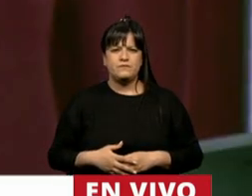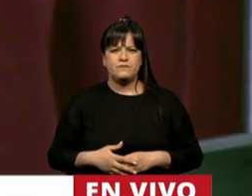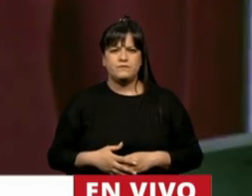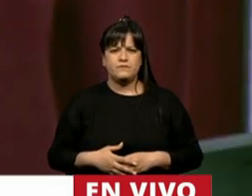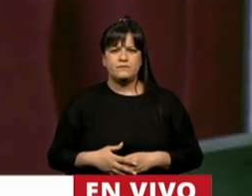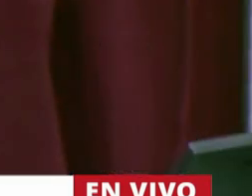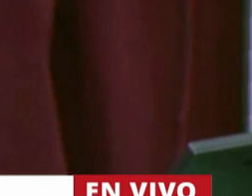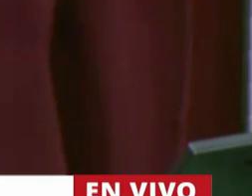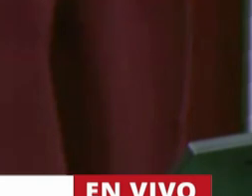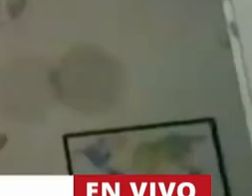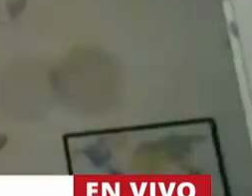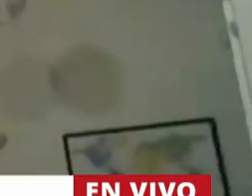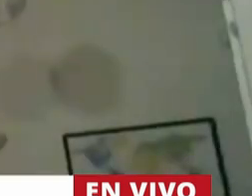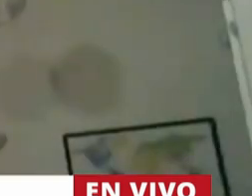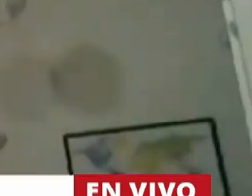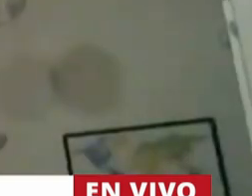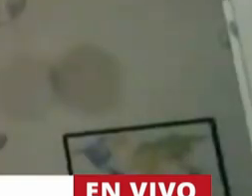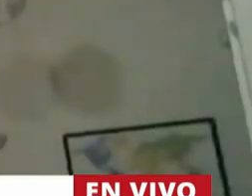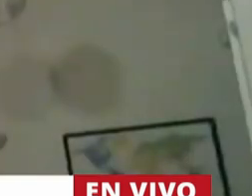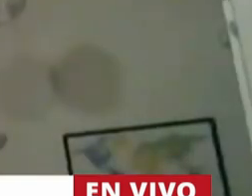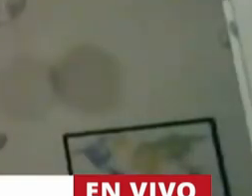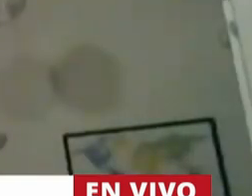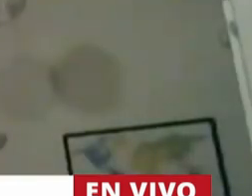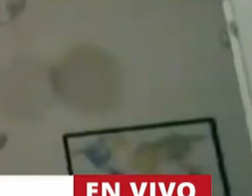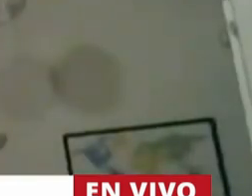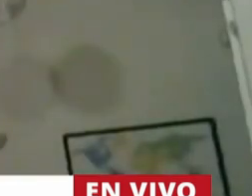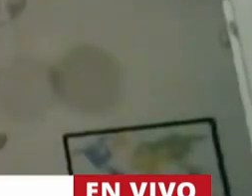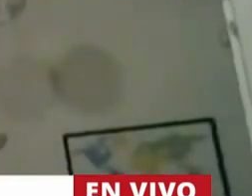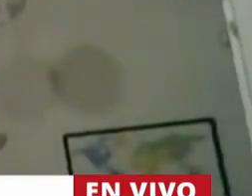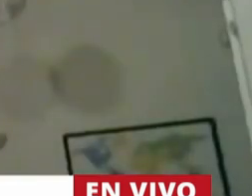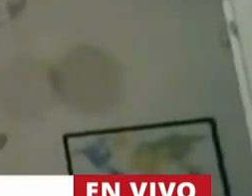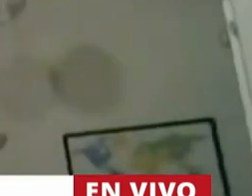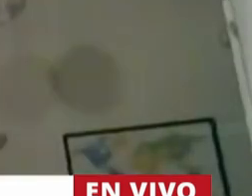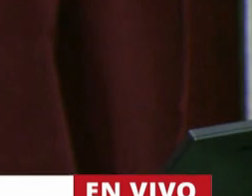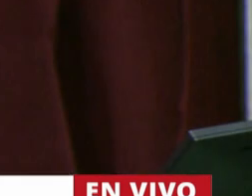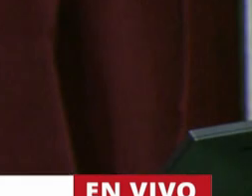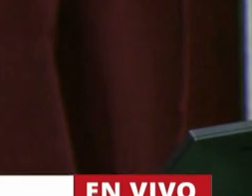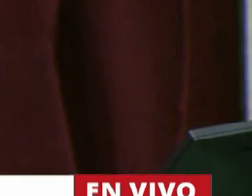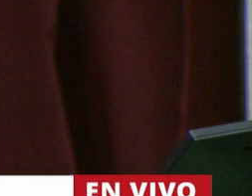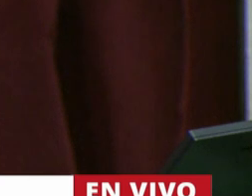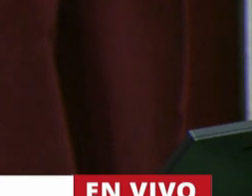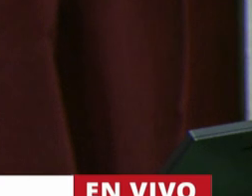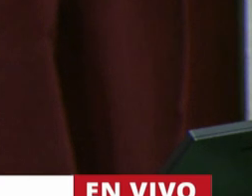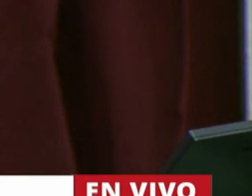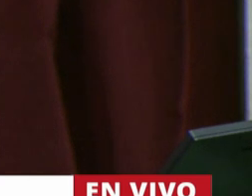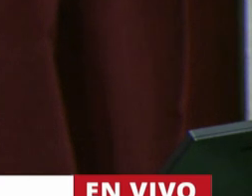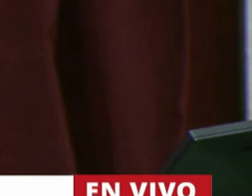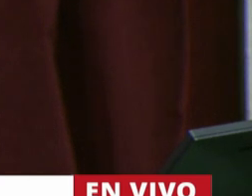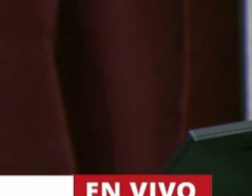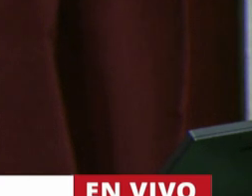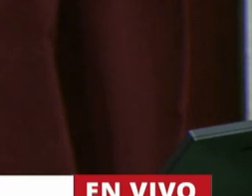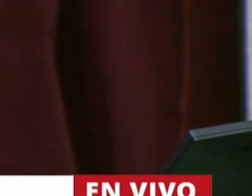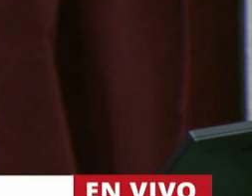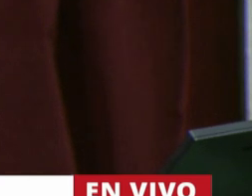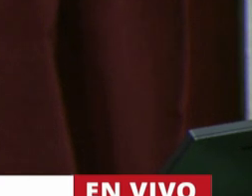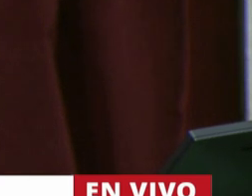a tres oradores de votar les voy a pedir que verifiquemos la conexión tiene la palabra para